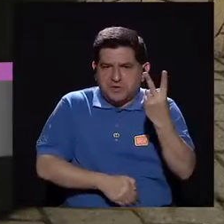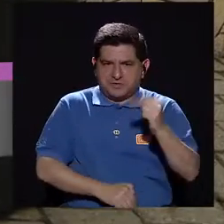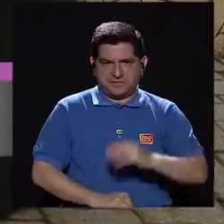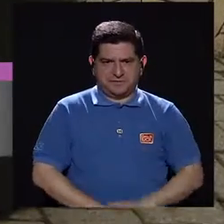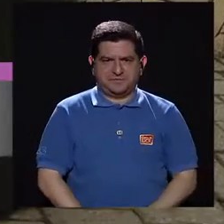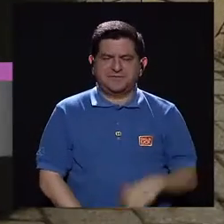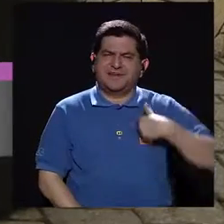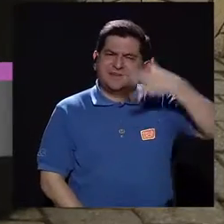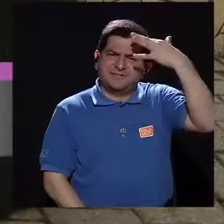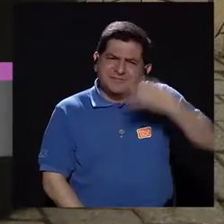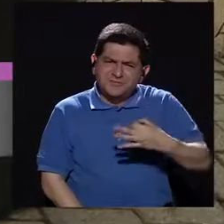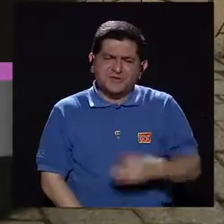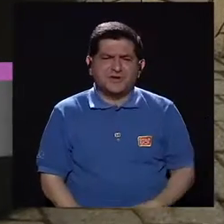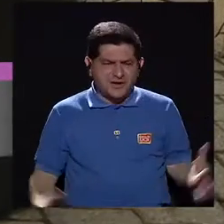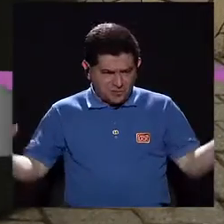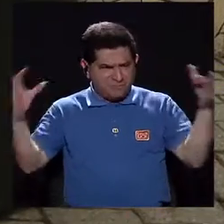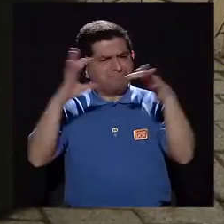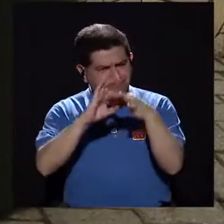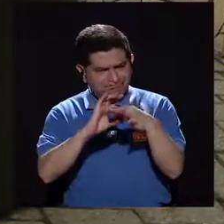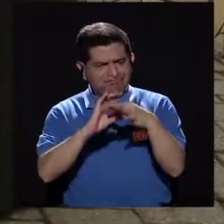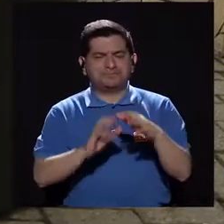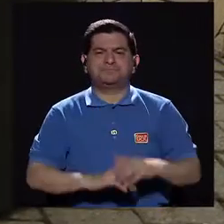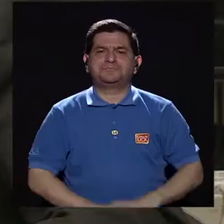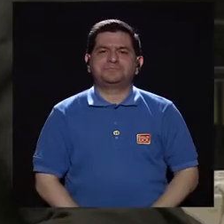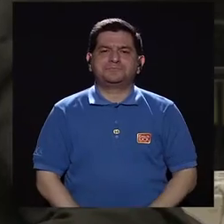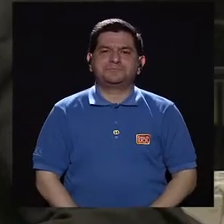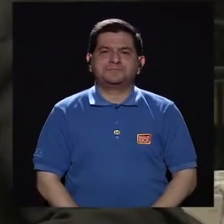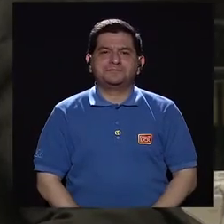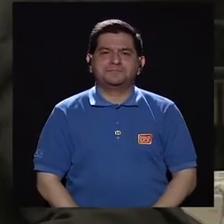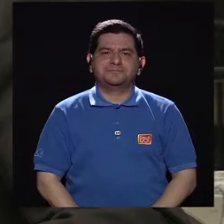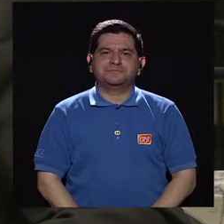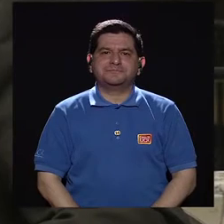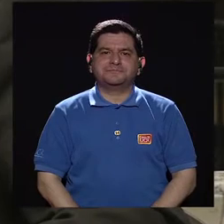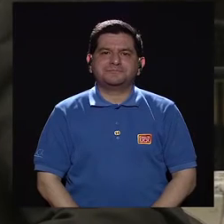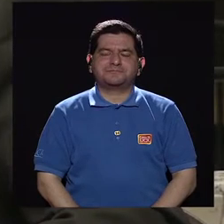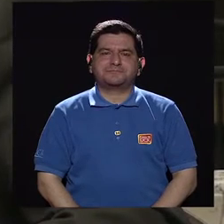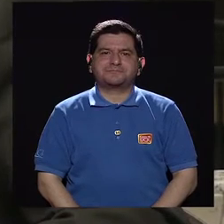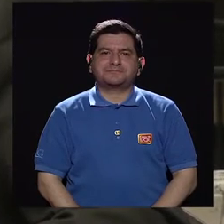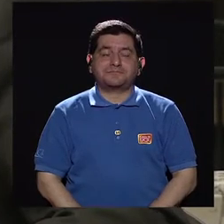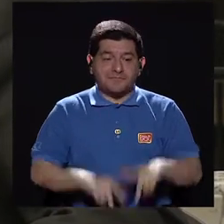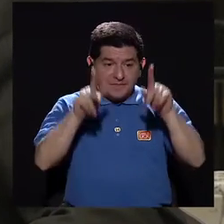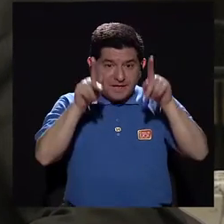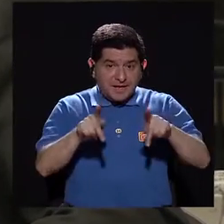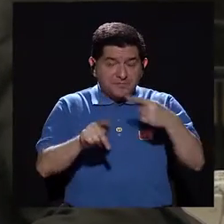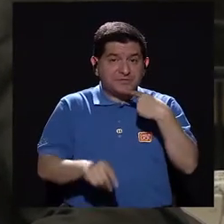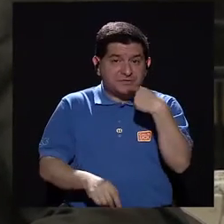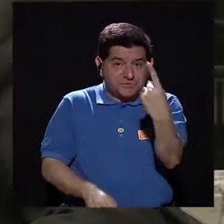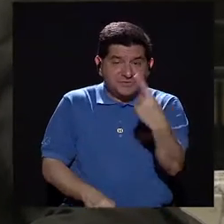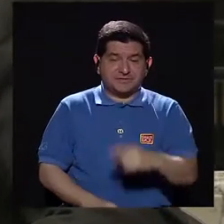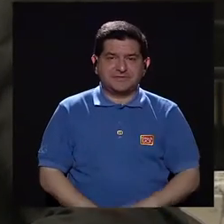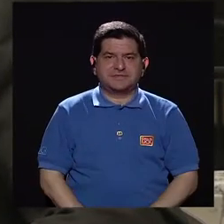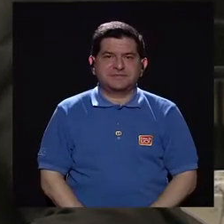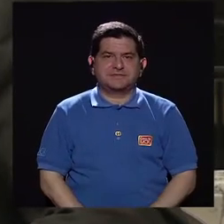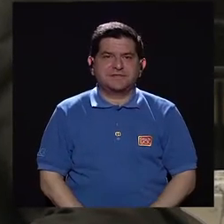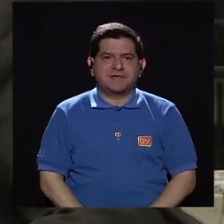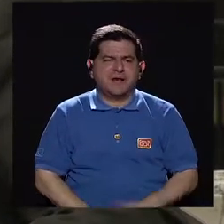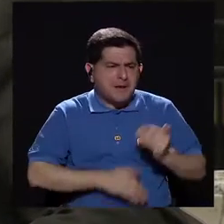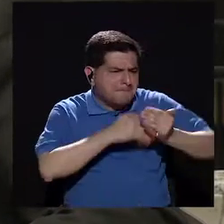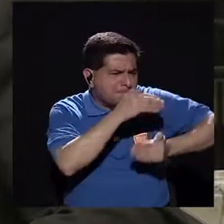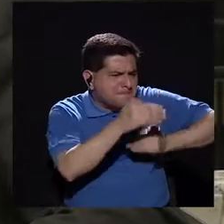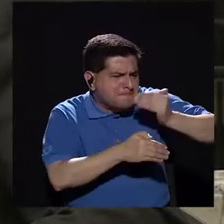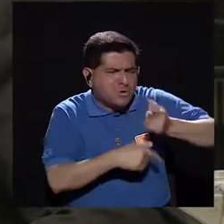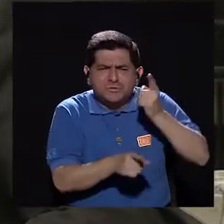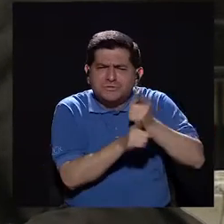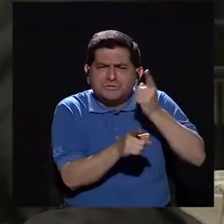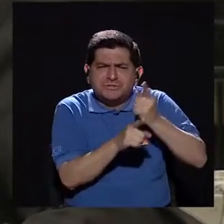dejarla al medio de último, porque me parece que están concatenadas. Y es que el televidente nos indicaba que